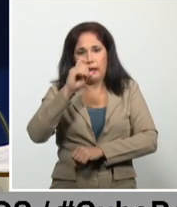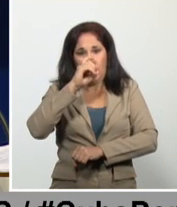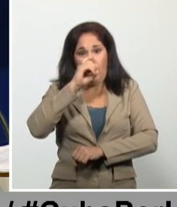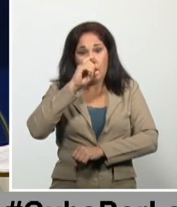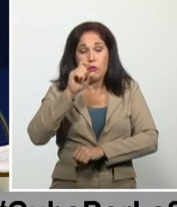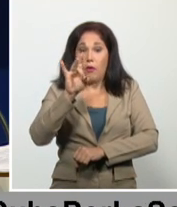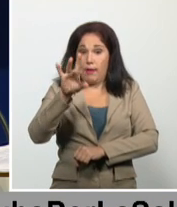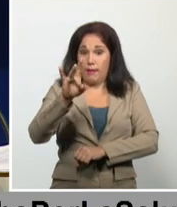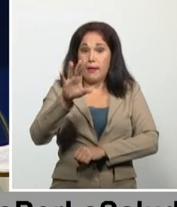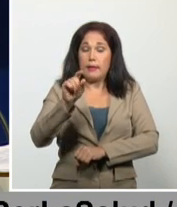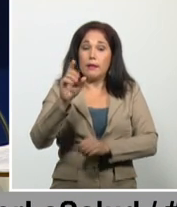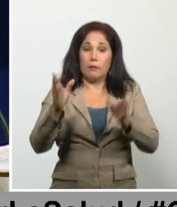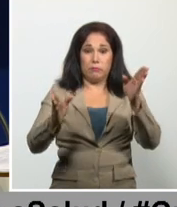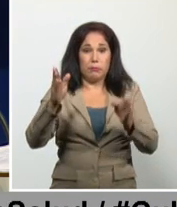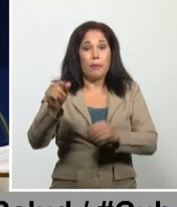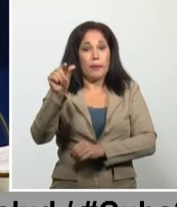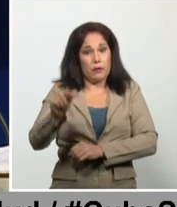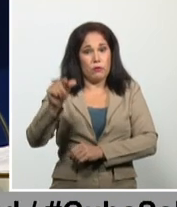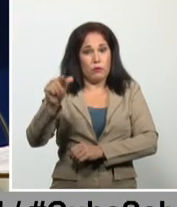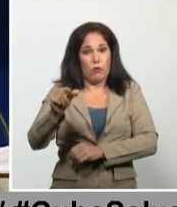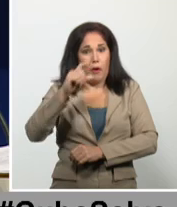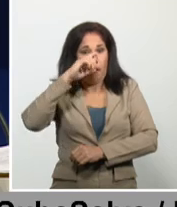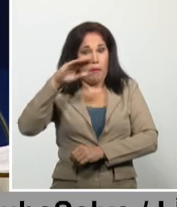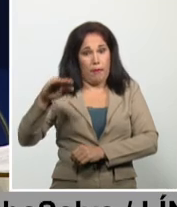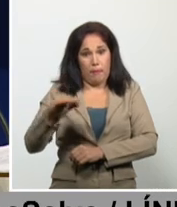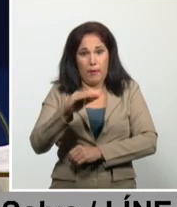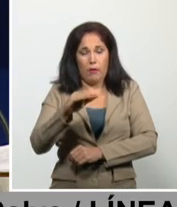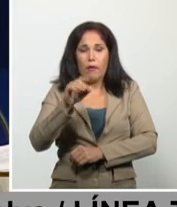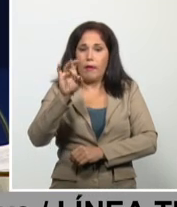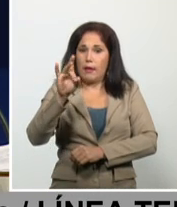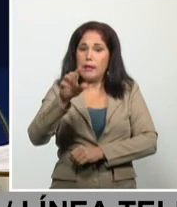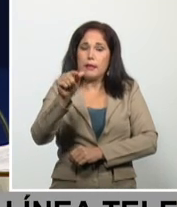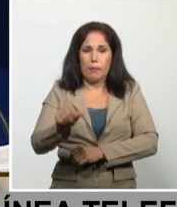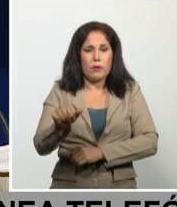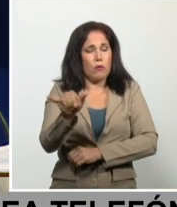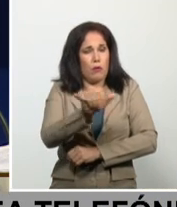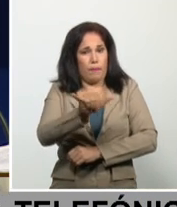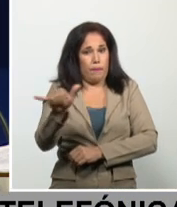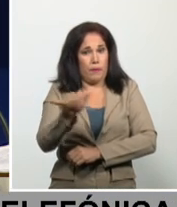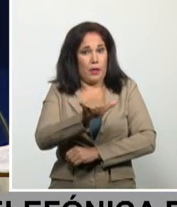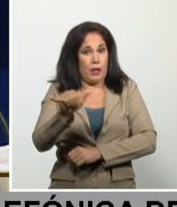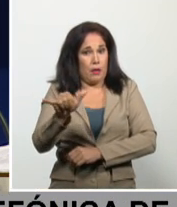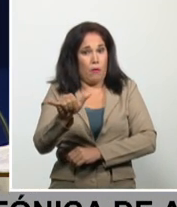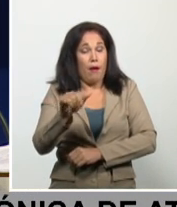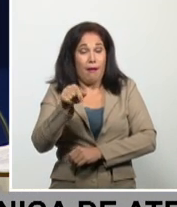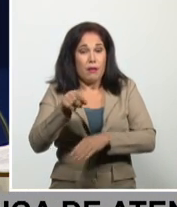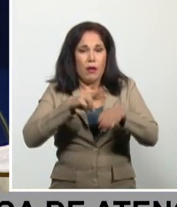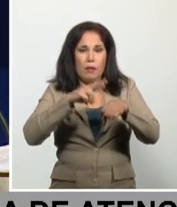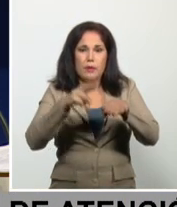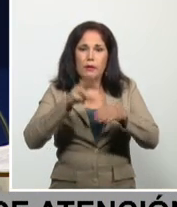hay 15 personas, en los menores de 40 hay 15 personas también, que representan